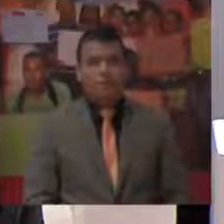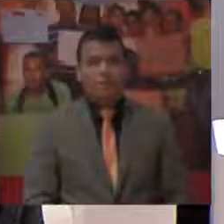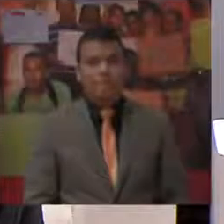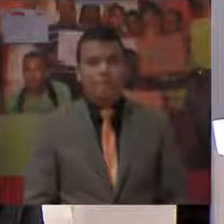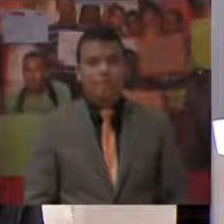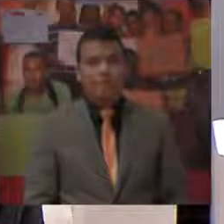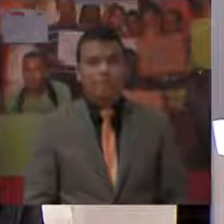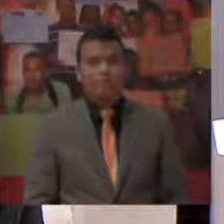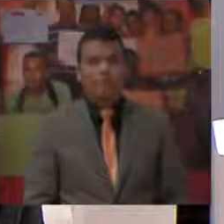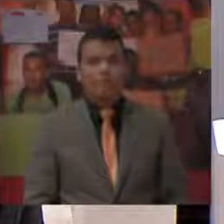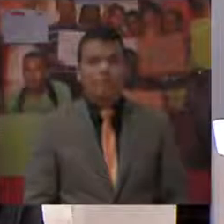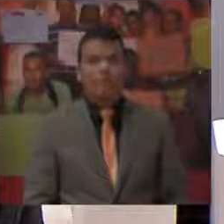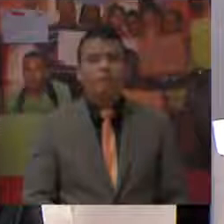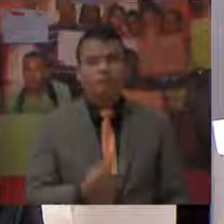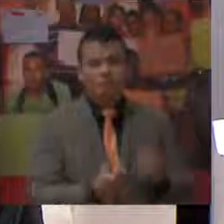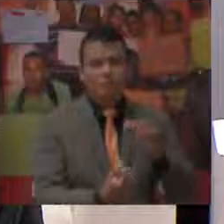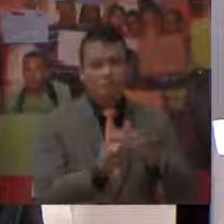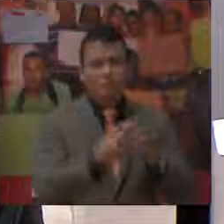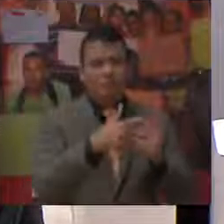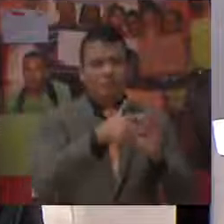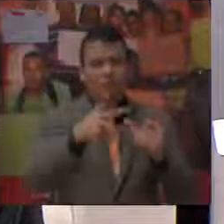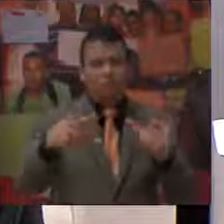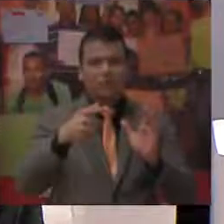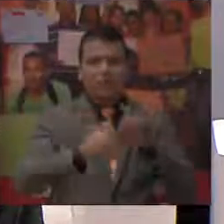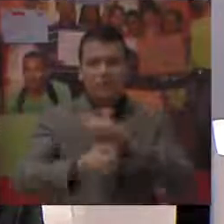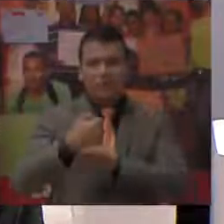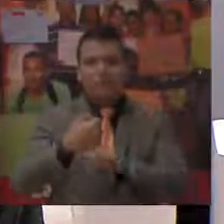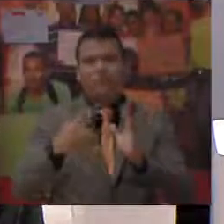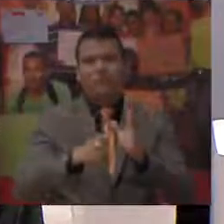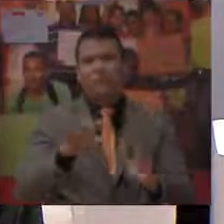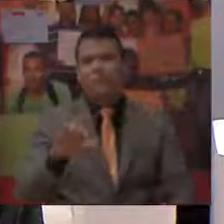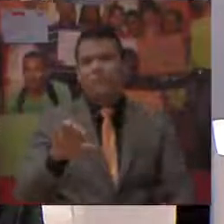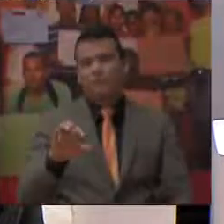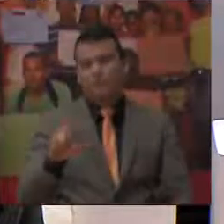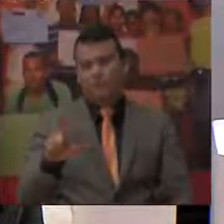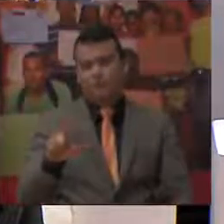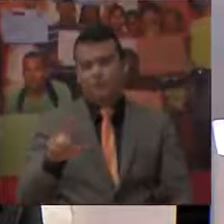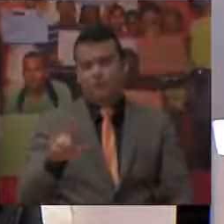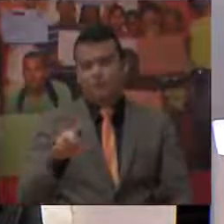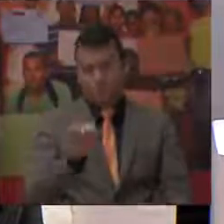Y eso sucede a partir de la Constitución de 1991.